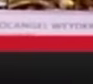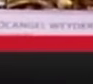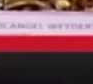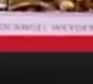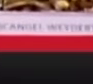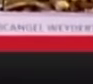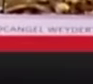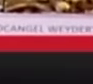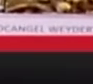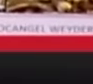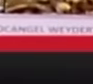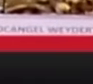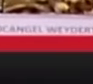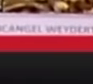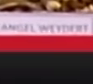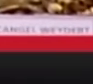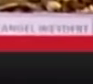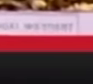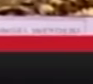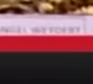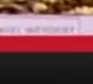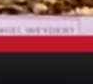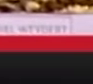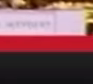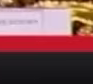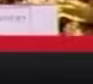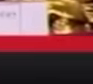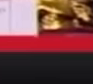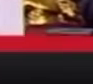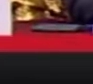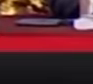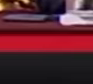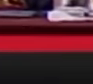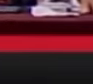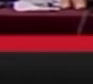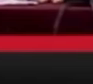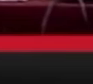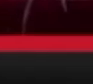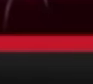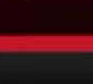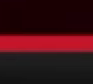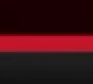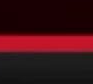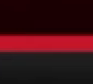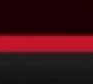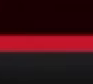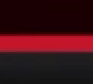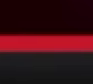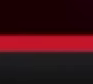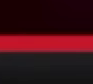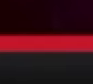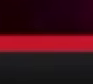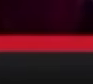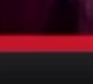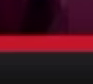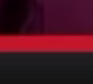Una interrupción para la congresista. Sería interesante revisar el argumento que dice el alcalde y entonces por qué ha sido admitida la acción de